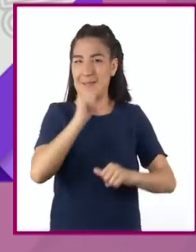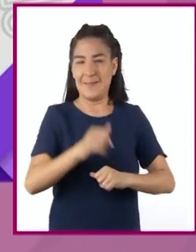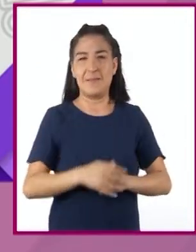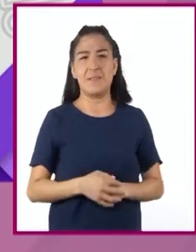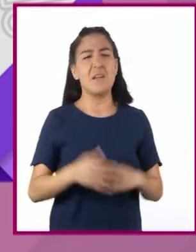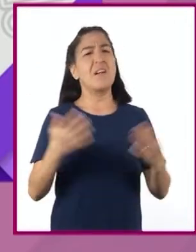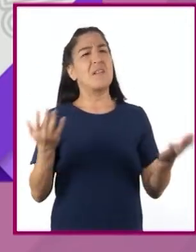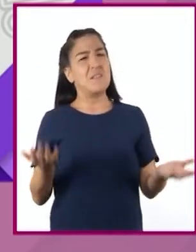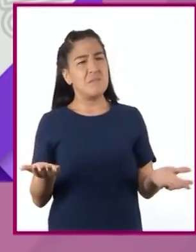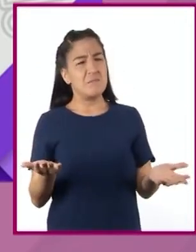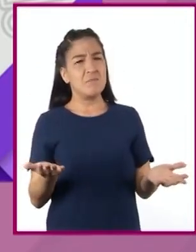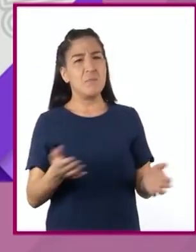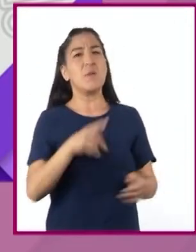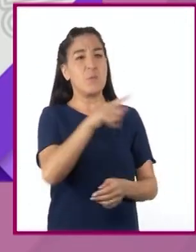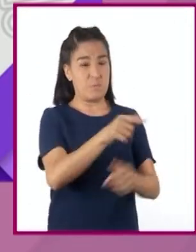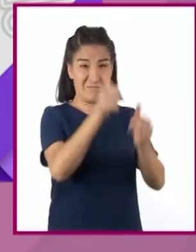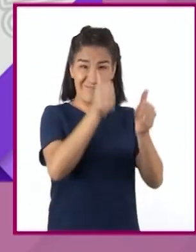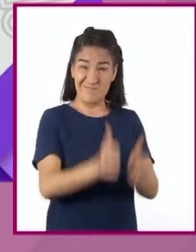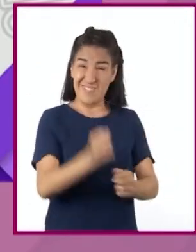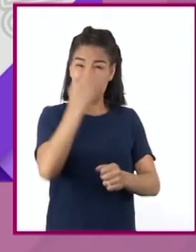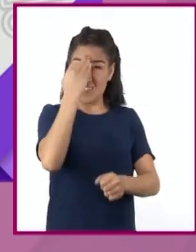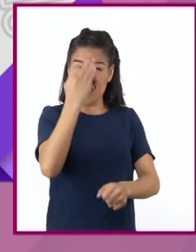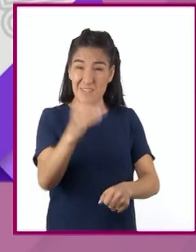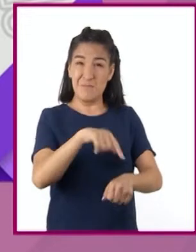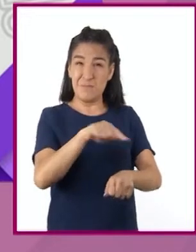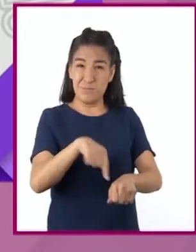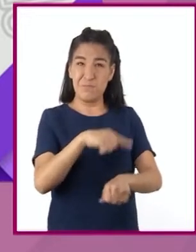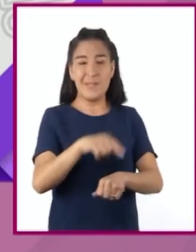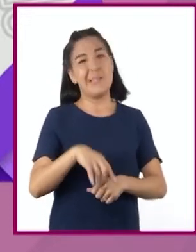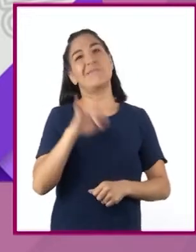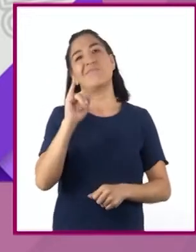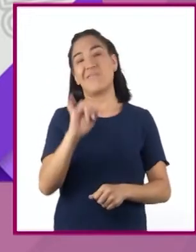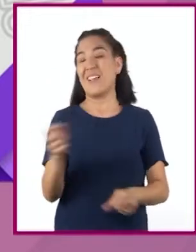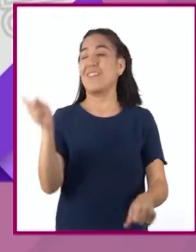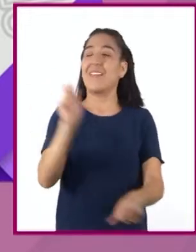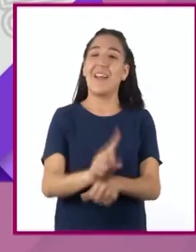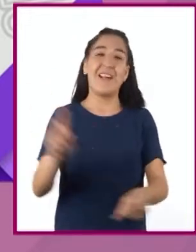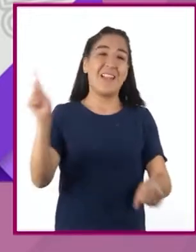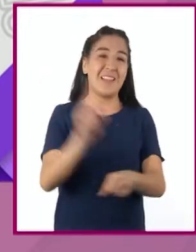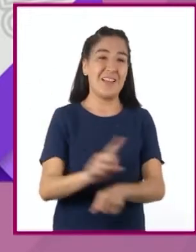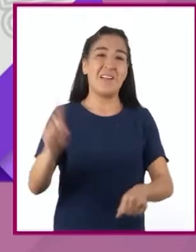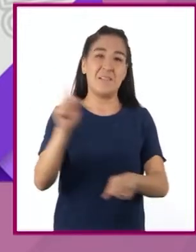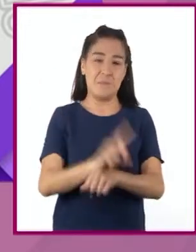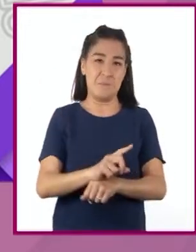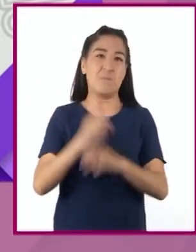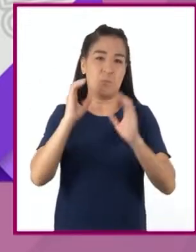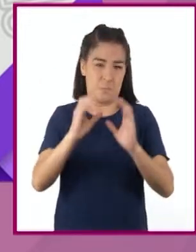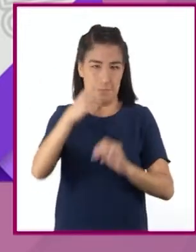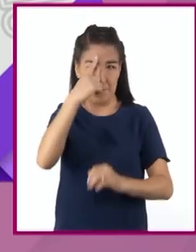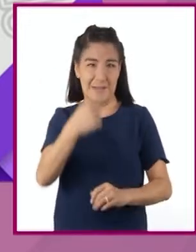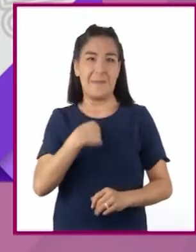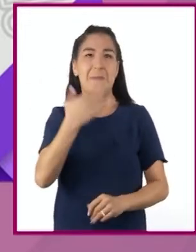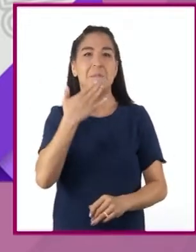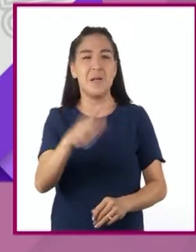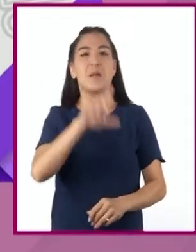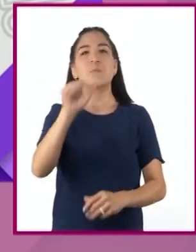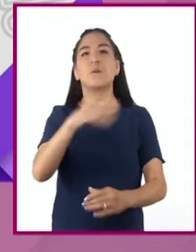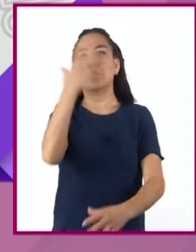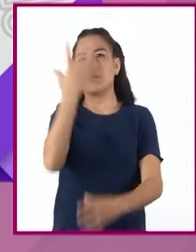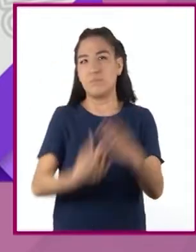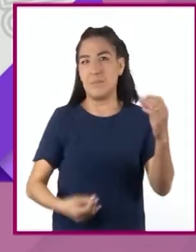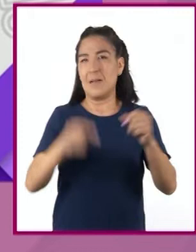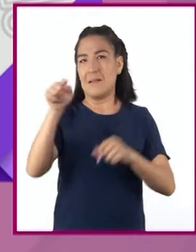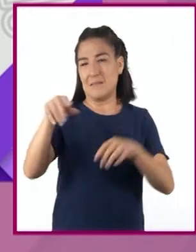que te encierran por mucho tiempo. Sí, todos los días. Lo hacen por nuestro bien, para que no nos escapemos del